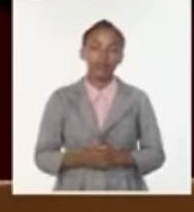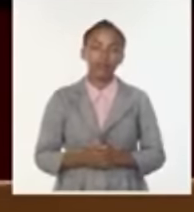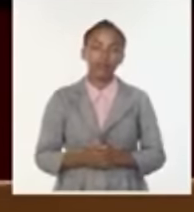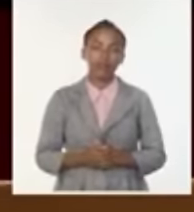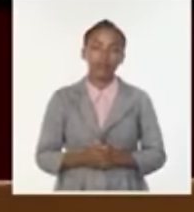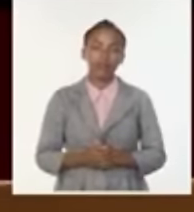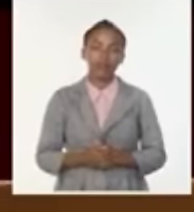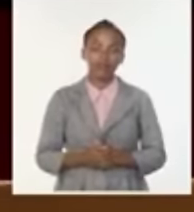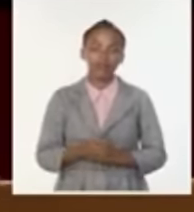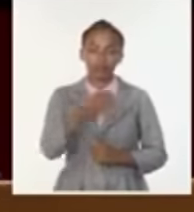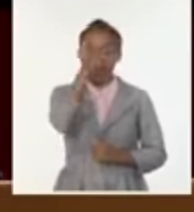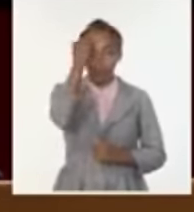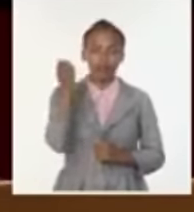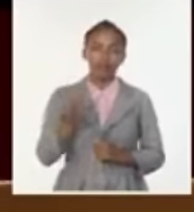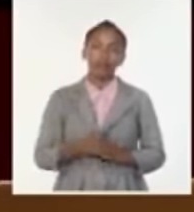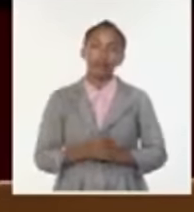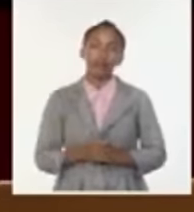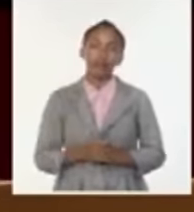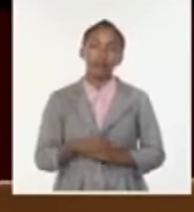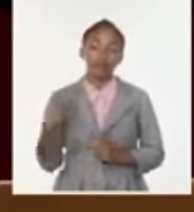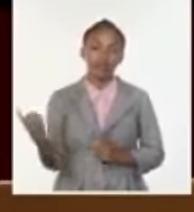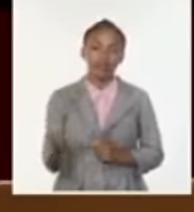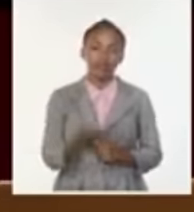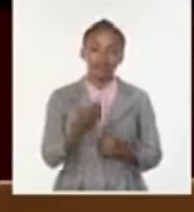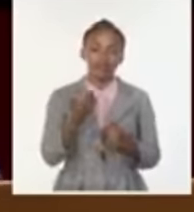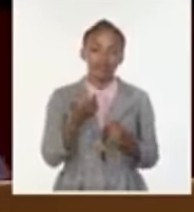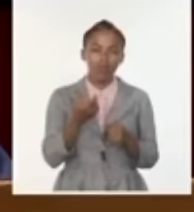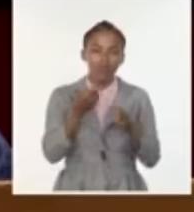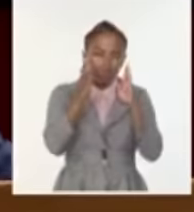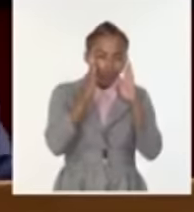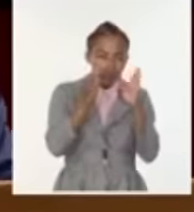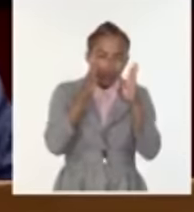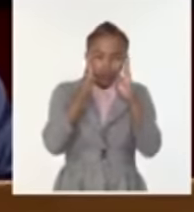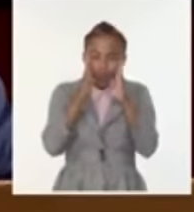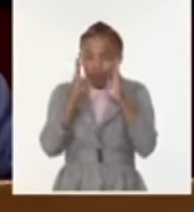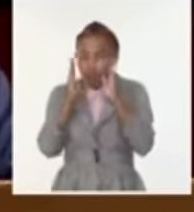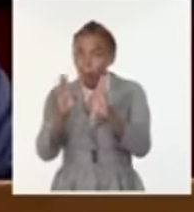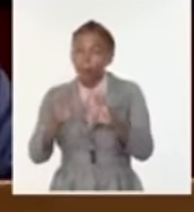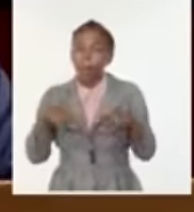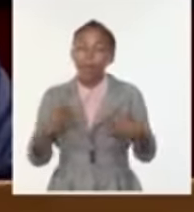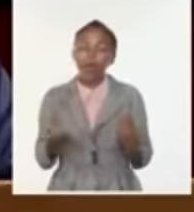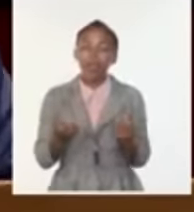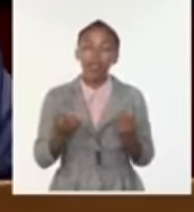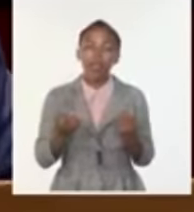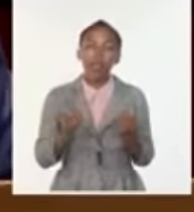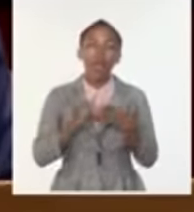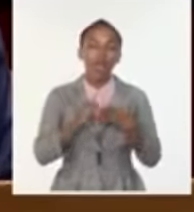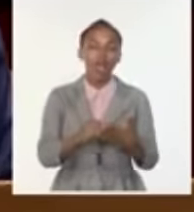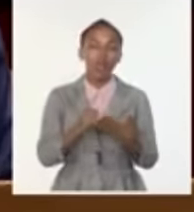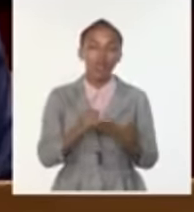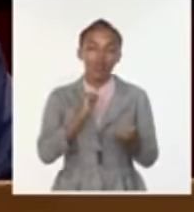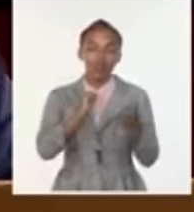en todo ello estamos trabajando para restituir el orden y la disciplina.